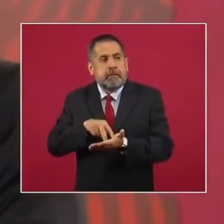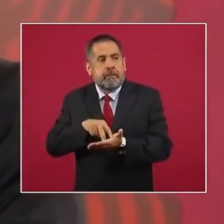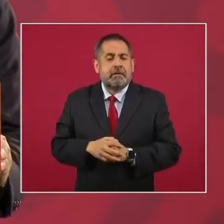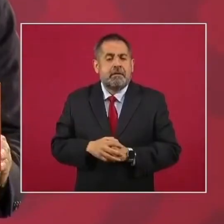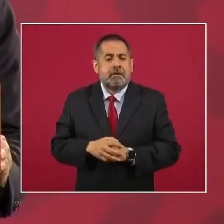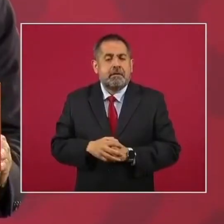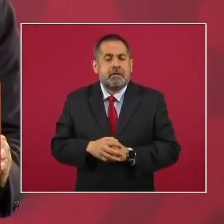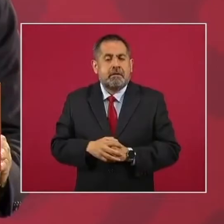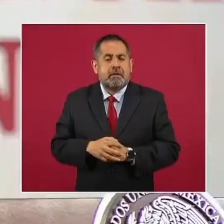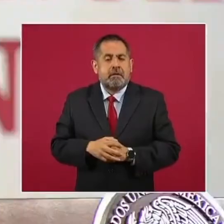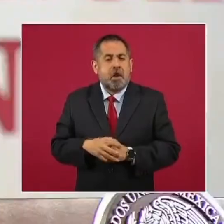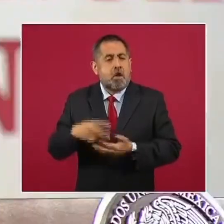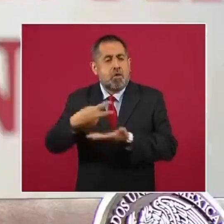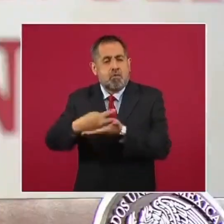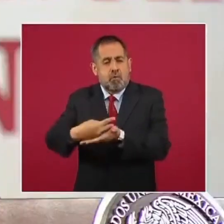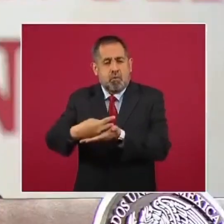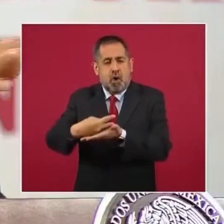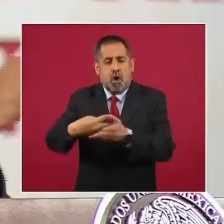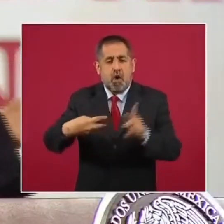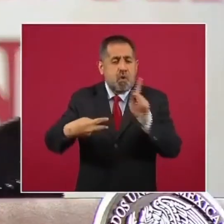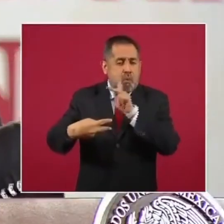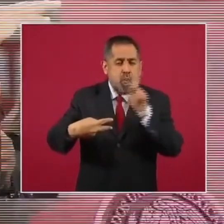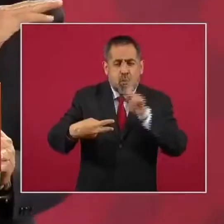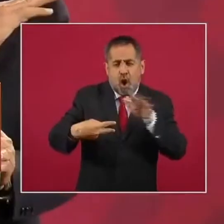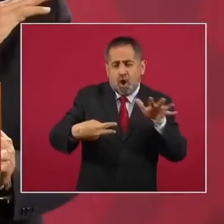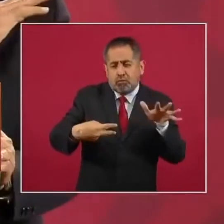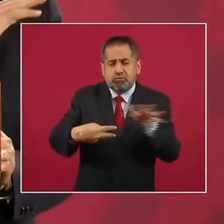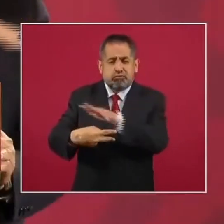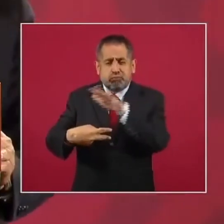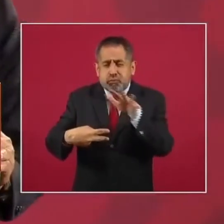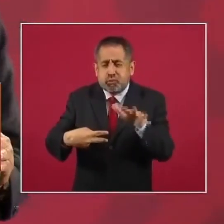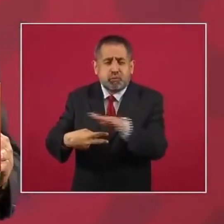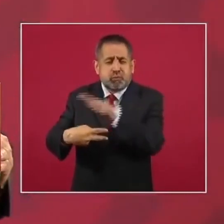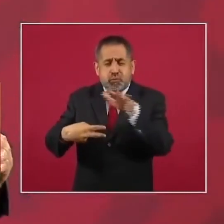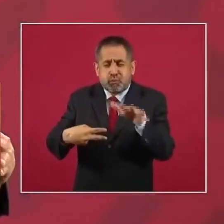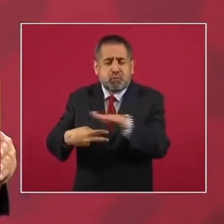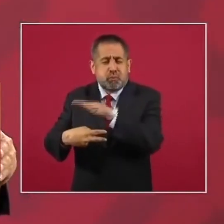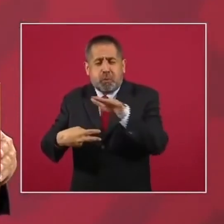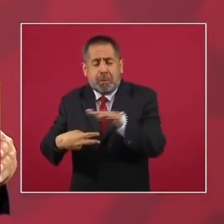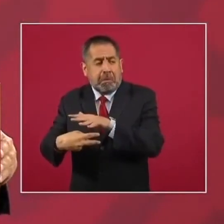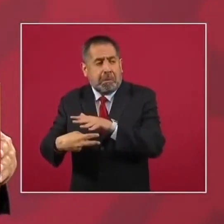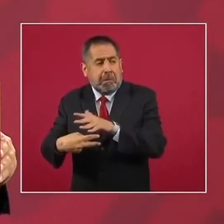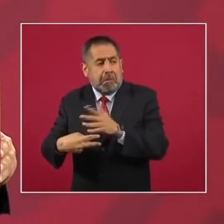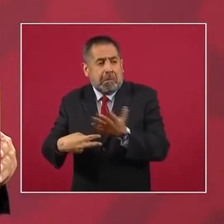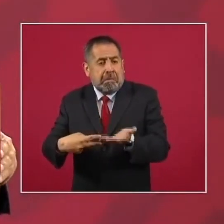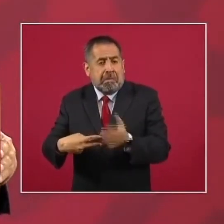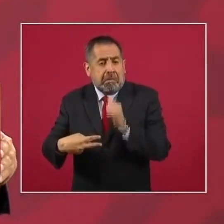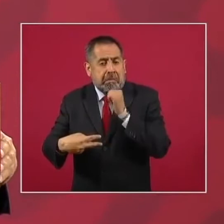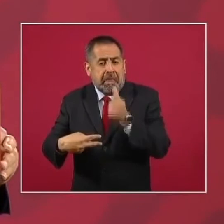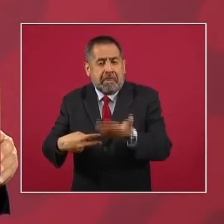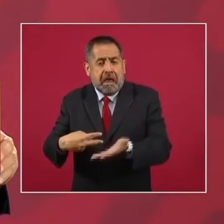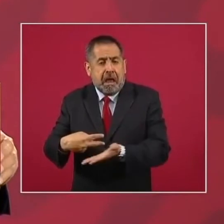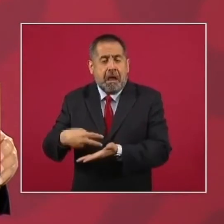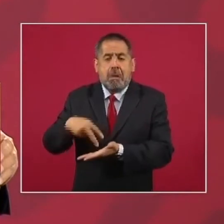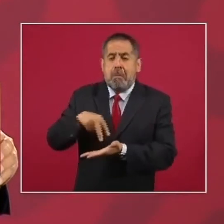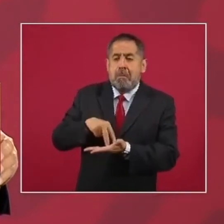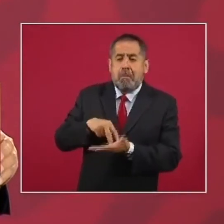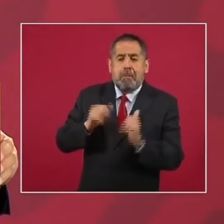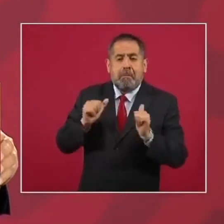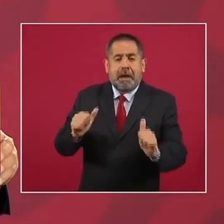acostarse. Pasó el viento y ya. Por eso se dice, ¿no?